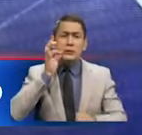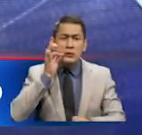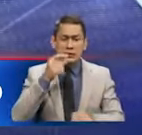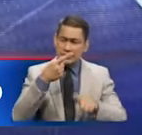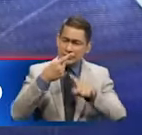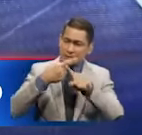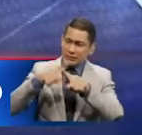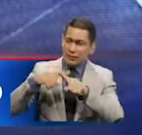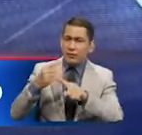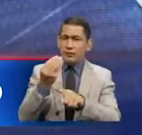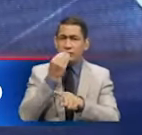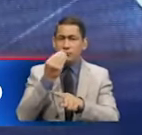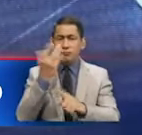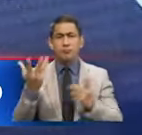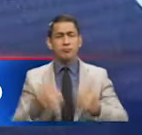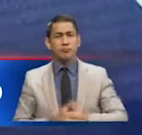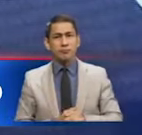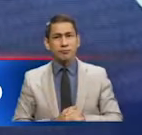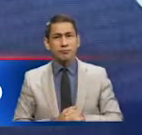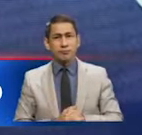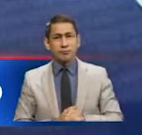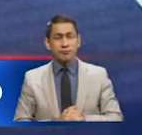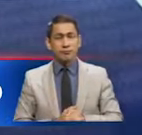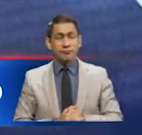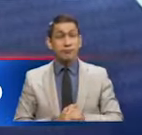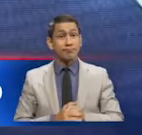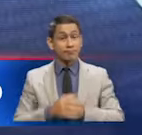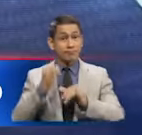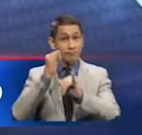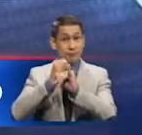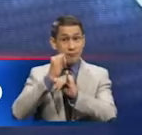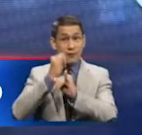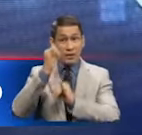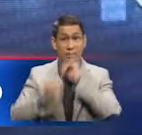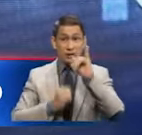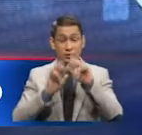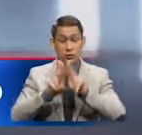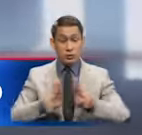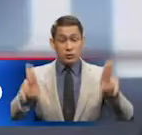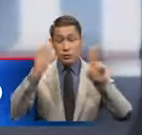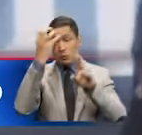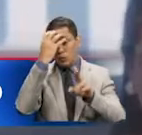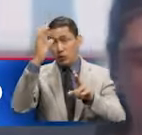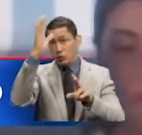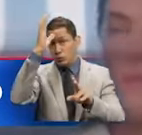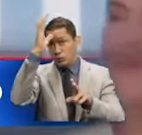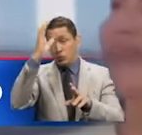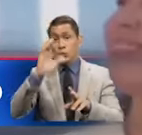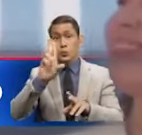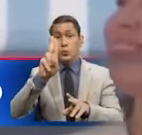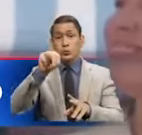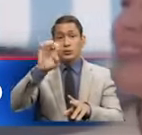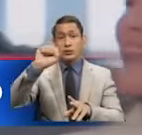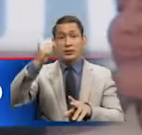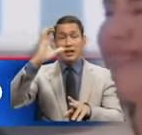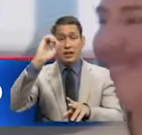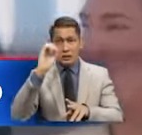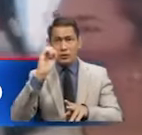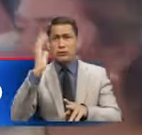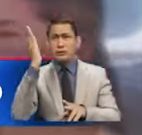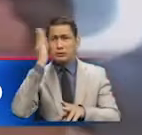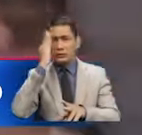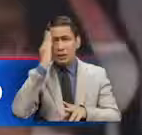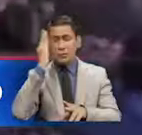tonga, la sal prieta. La Organización de las Naciones Unidas para la Educación, la Ciencia y la Cultura, UNESCO, ha reconocido